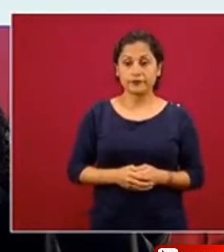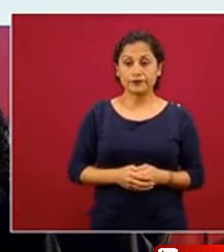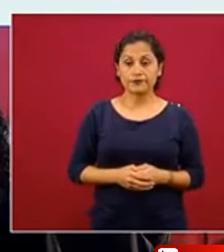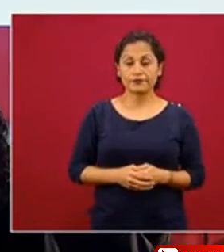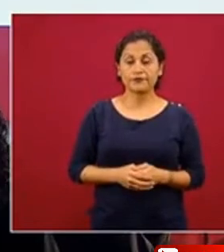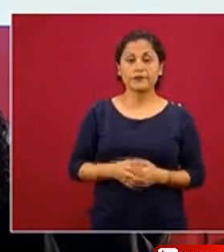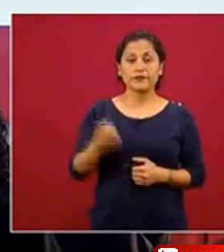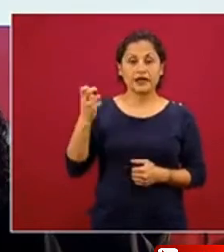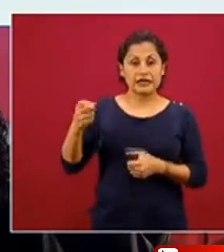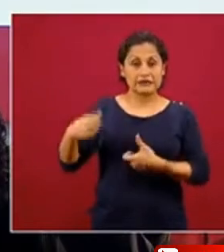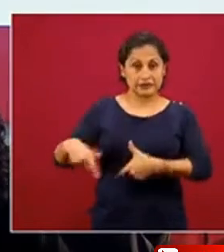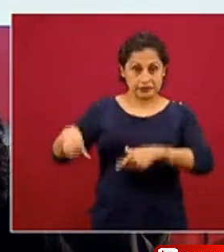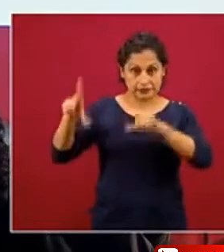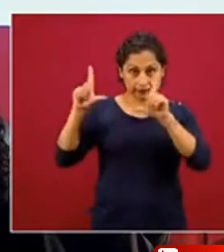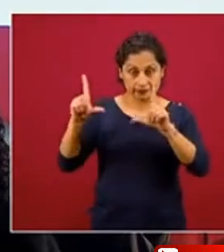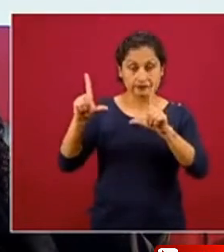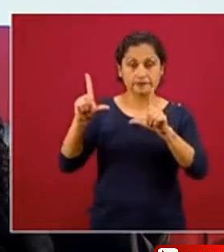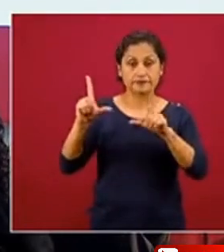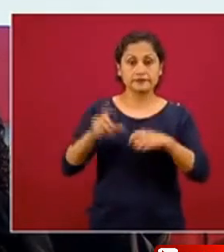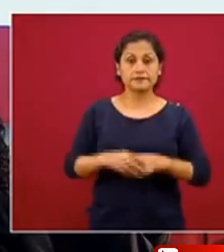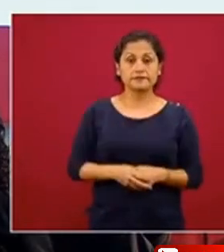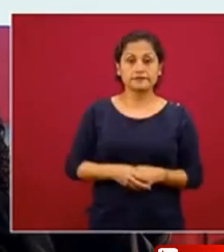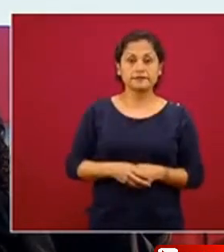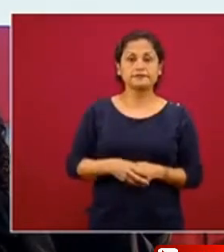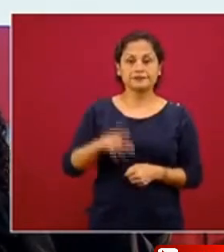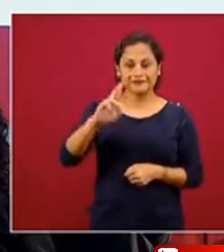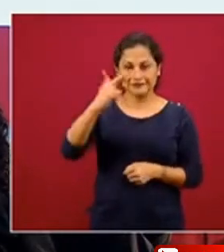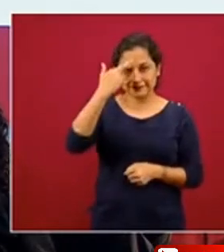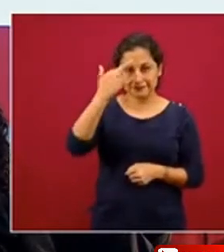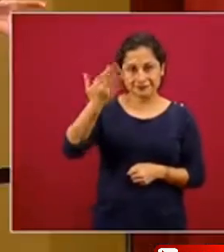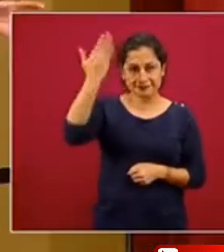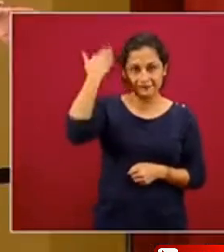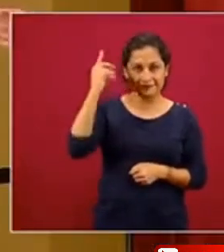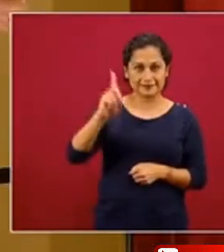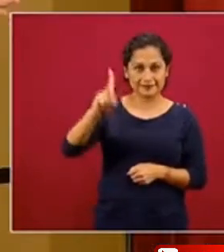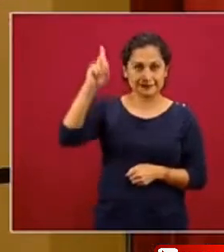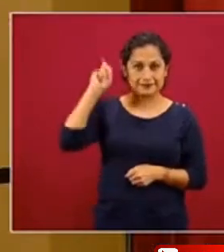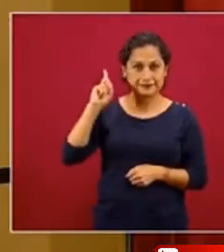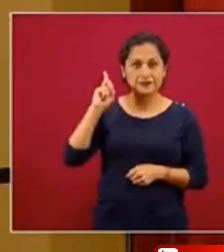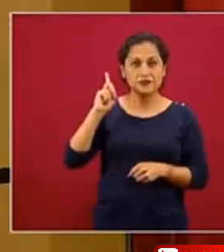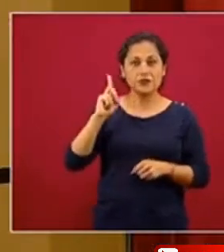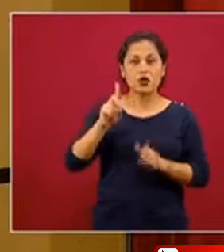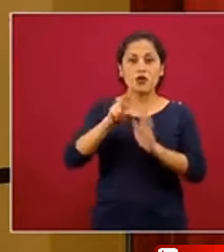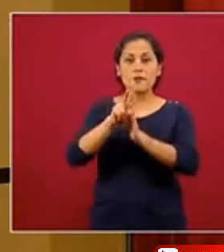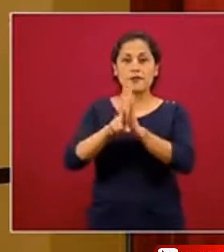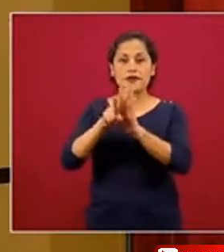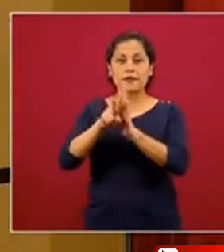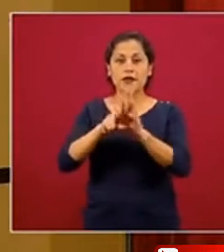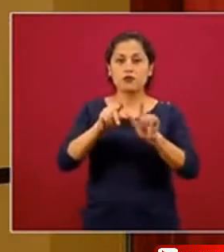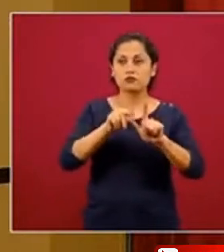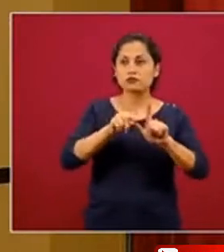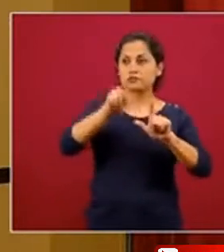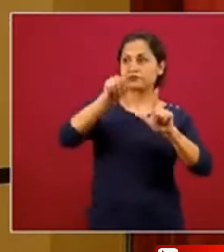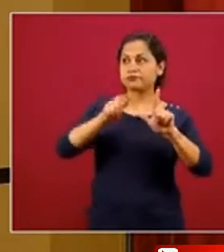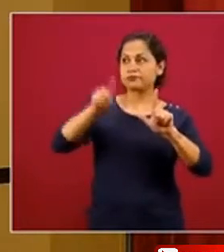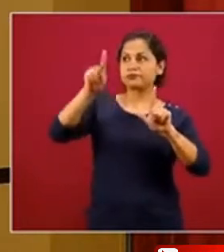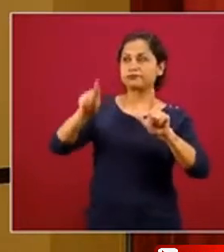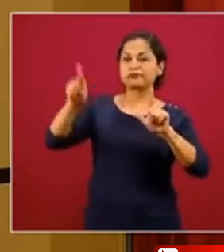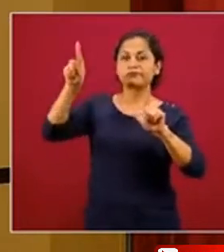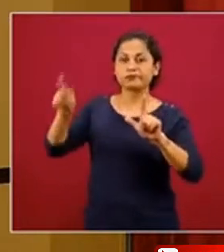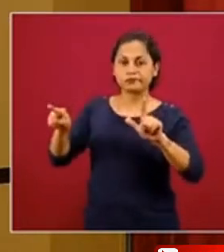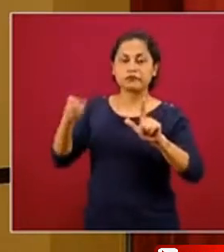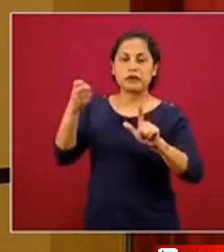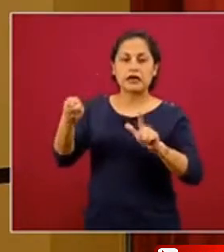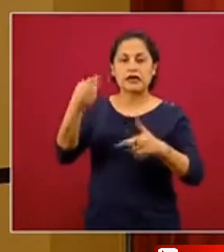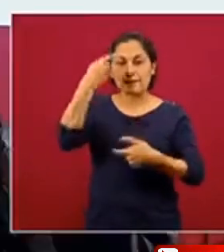Retomamos sobre esta diapositiva que presentamos en forma animada el domingo pasado para recordar dónde está México con respecto al